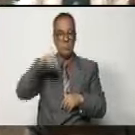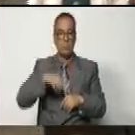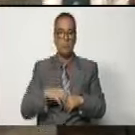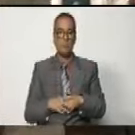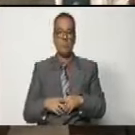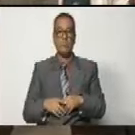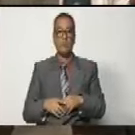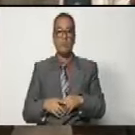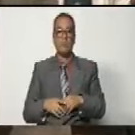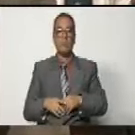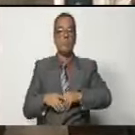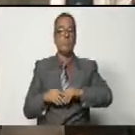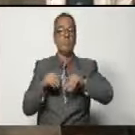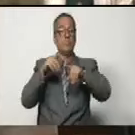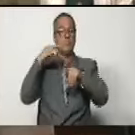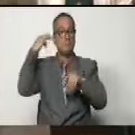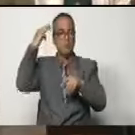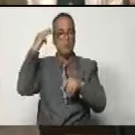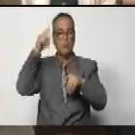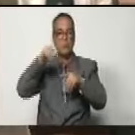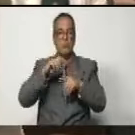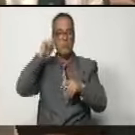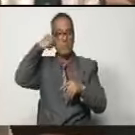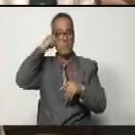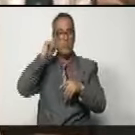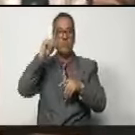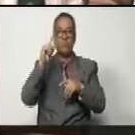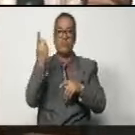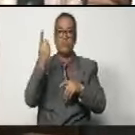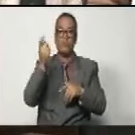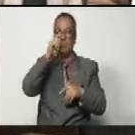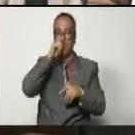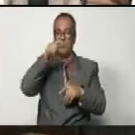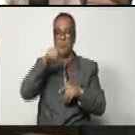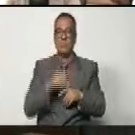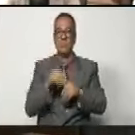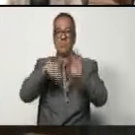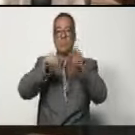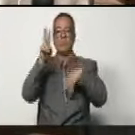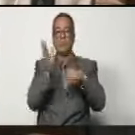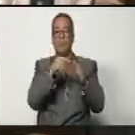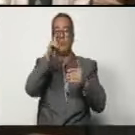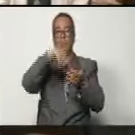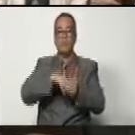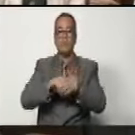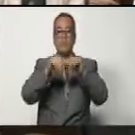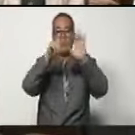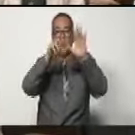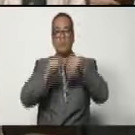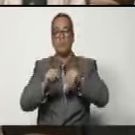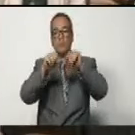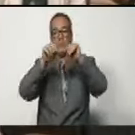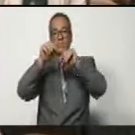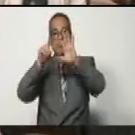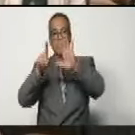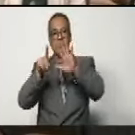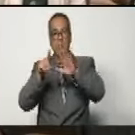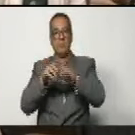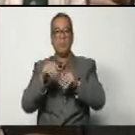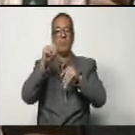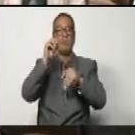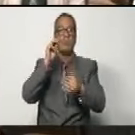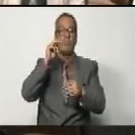casualmente, estamos conmemorando un aniversario más del 12 de marzo de 1806, donde